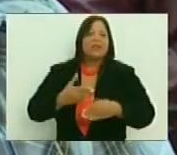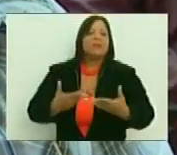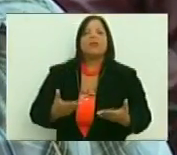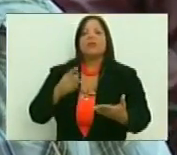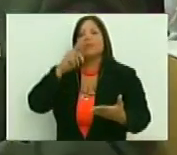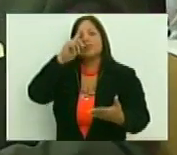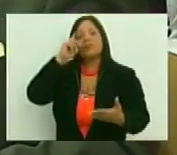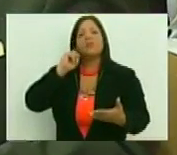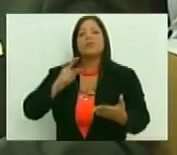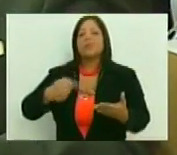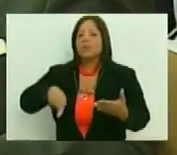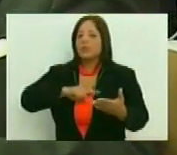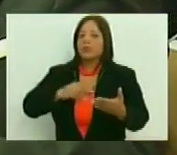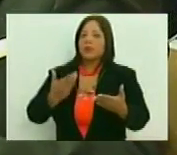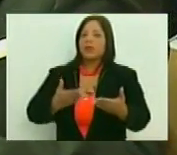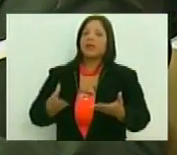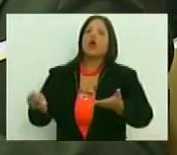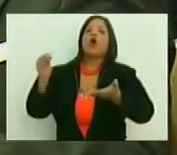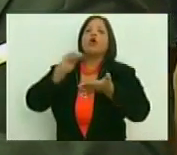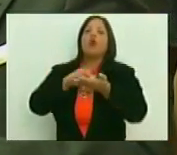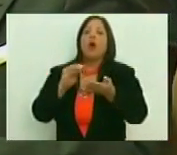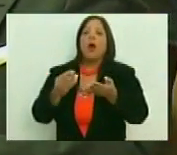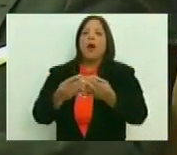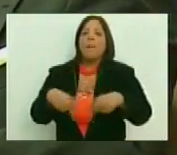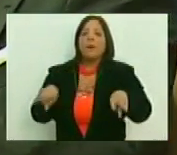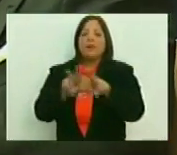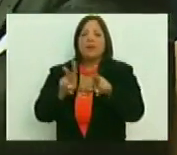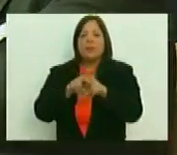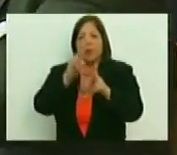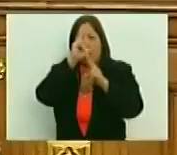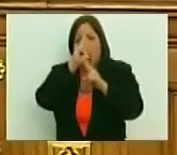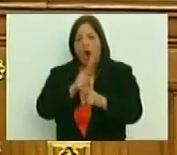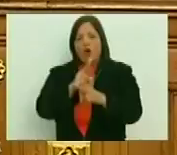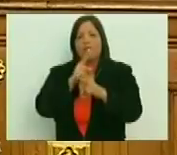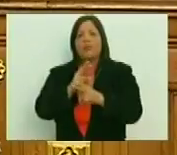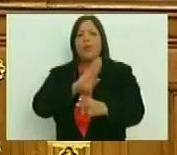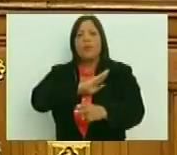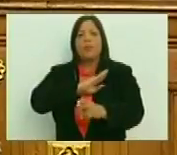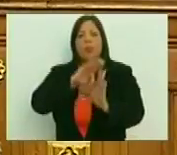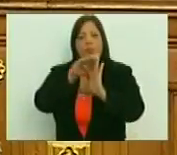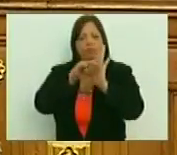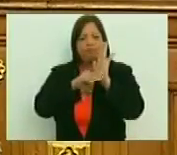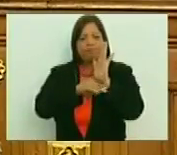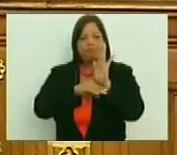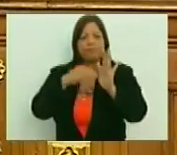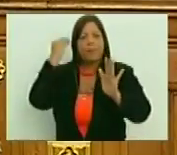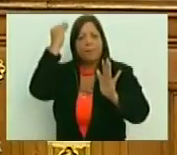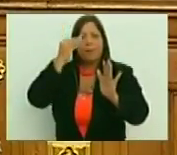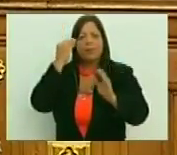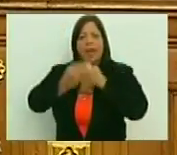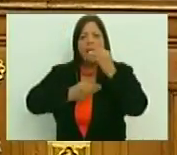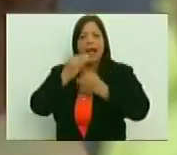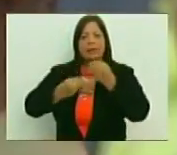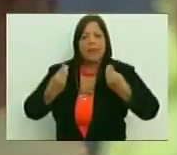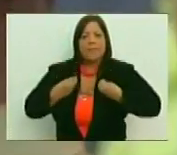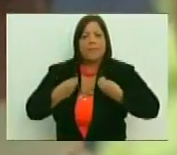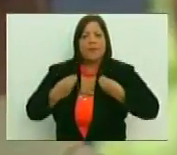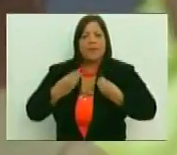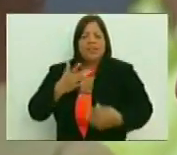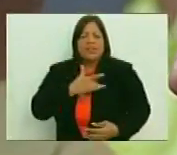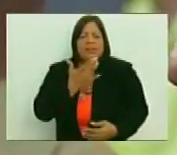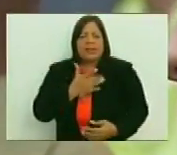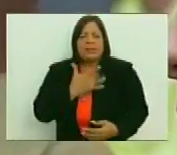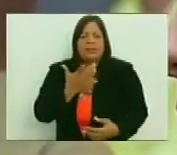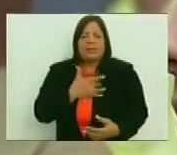lo urgente es restituir los principios éticos y valores que caracterizan el pensar, hacer, vivir y